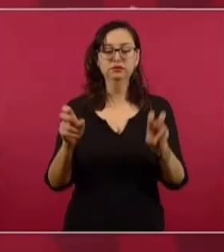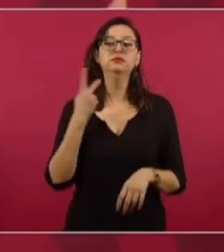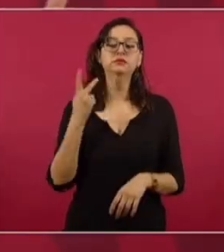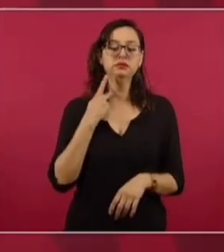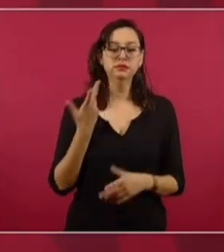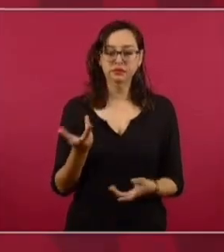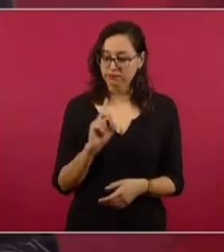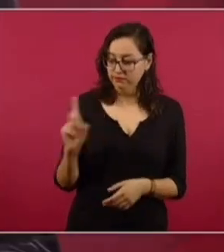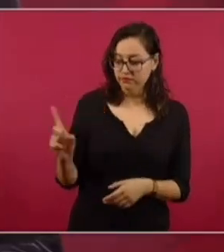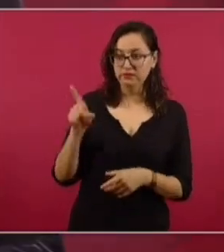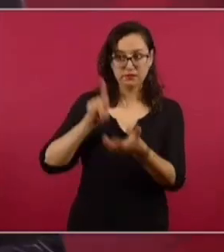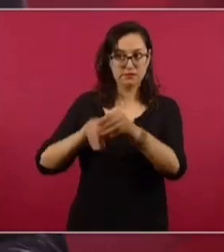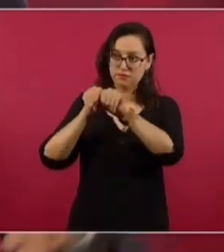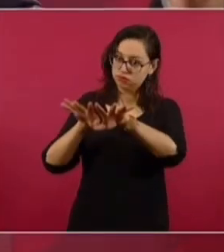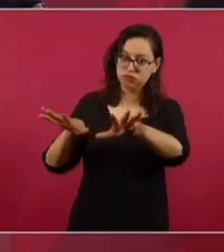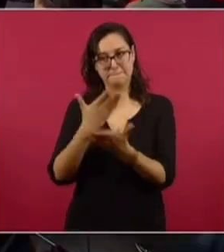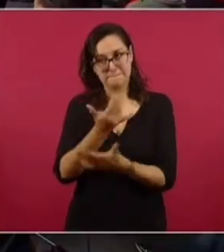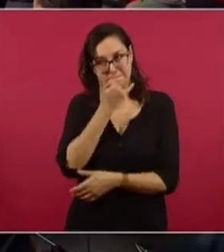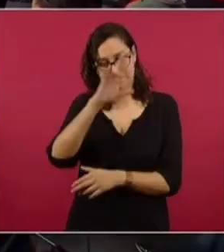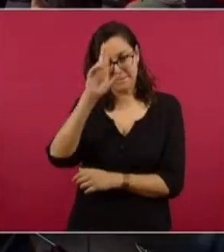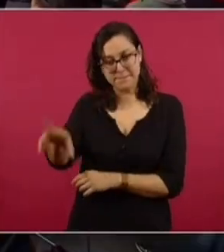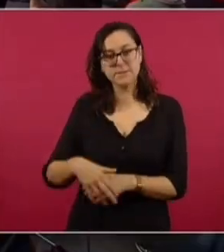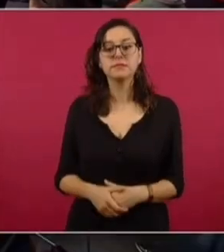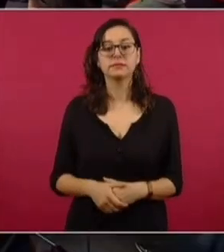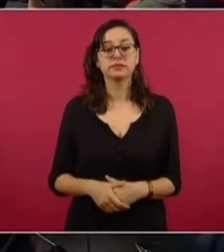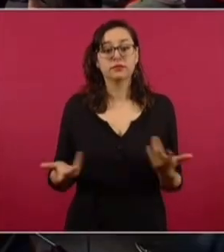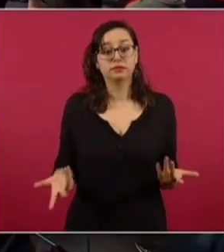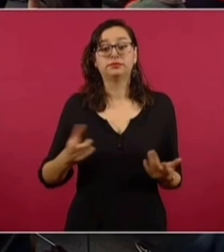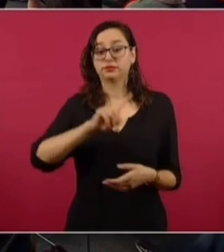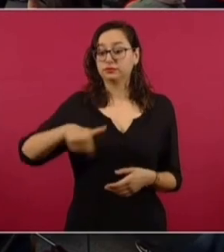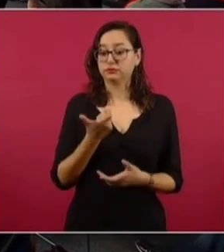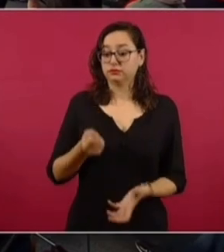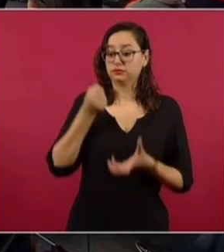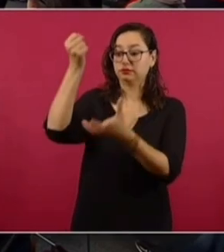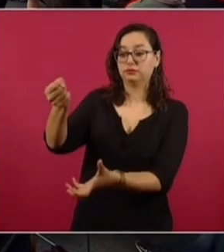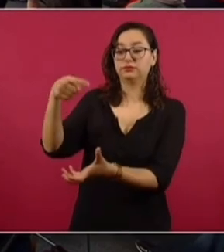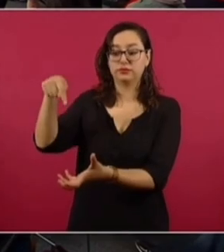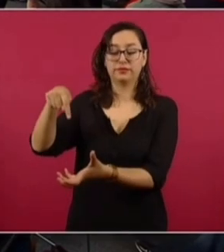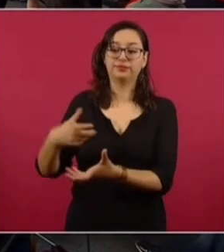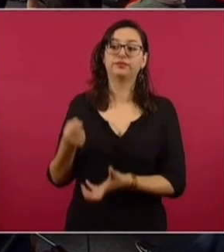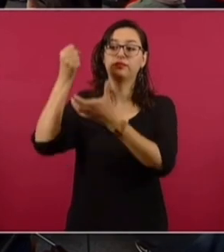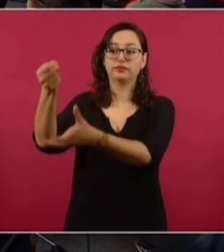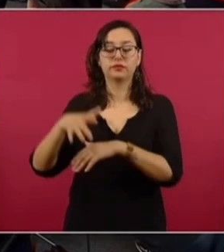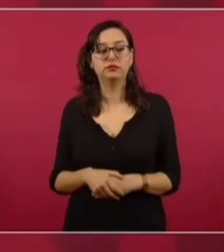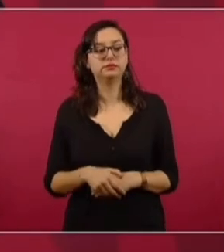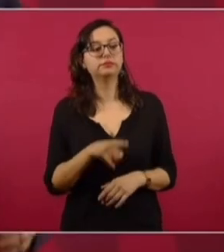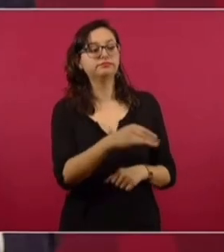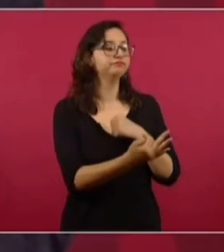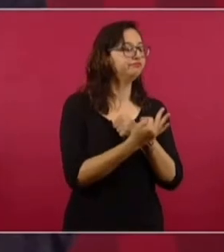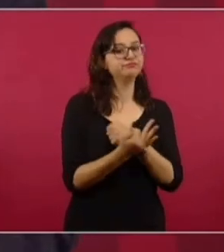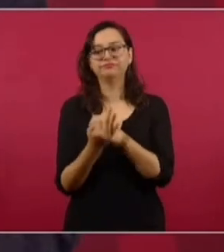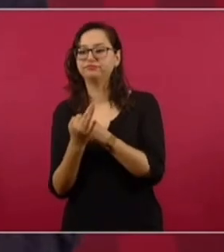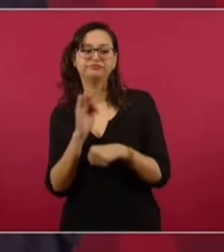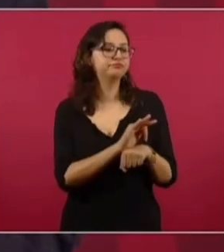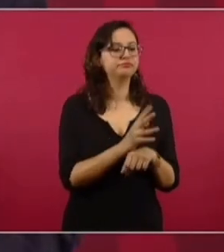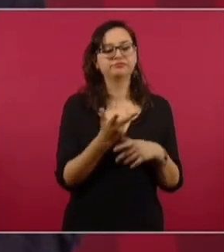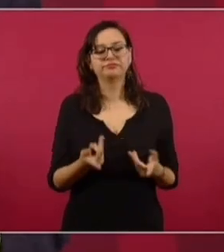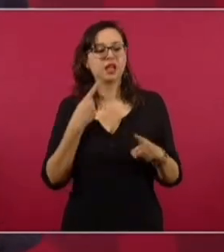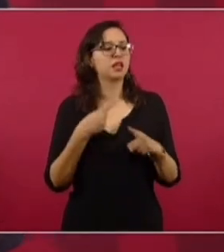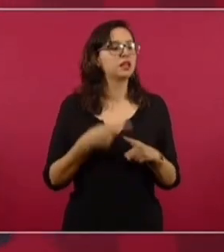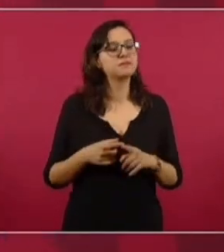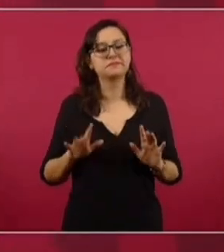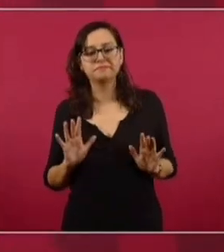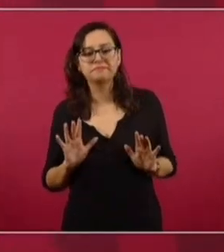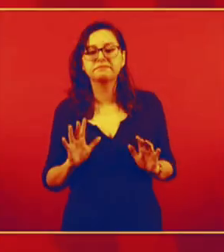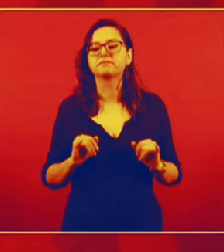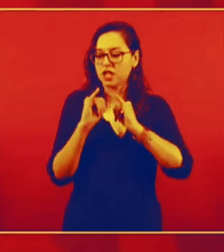todo respeto. Y luego, pues con el presupuesto, se premiaba a gente, se les creaba institutos especiales. Se